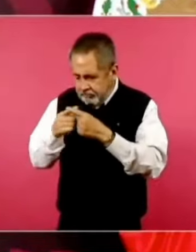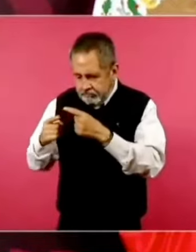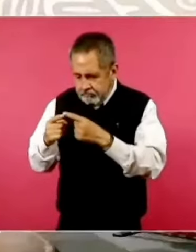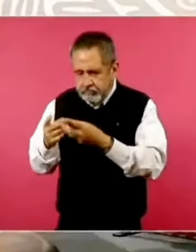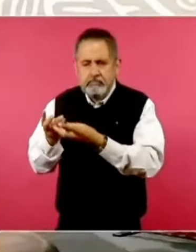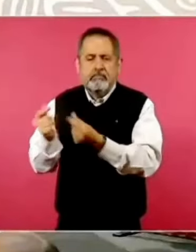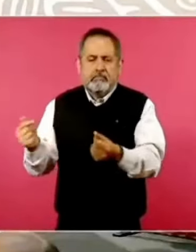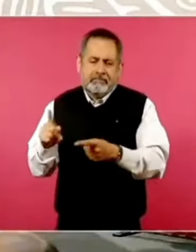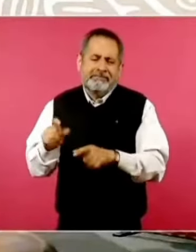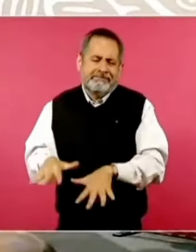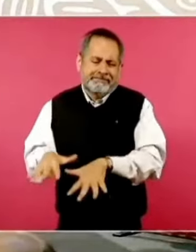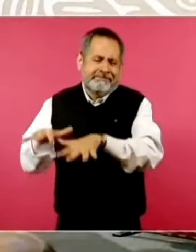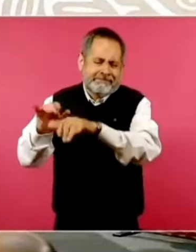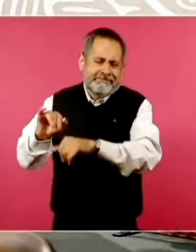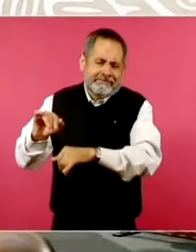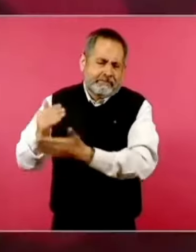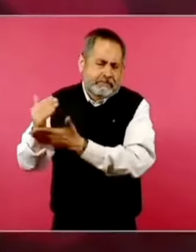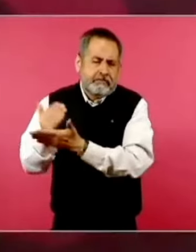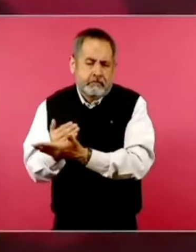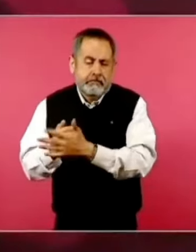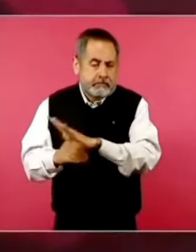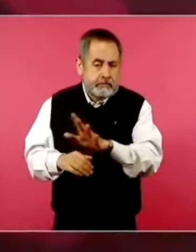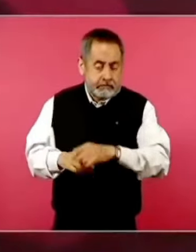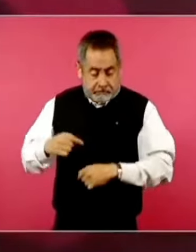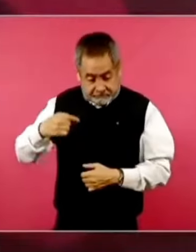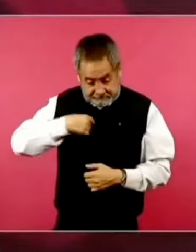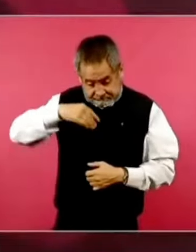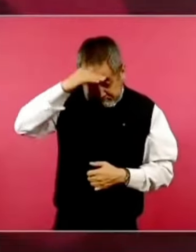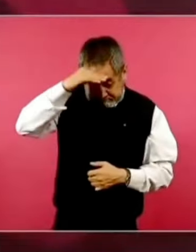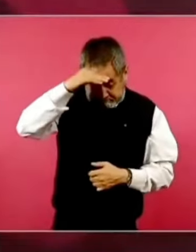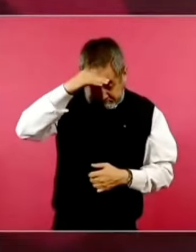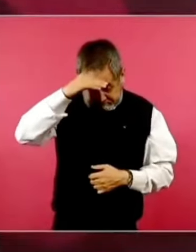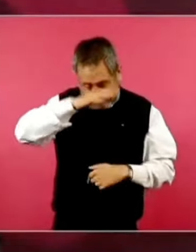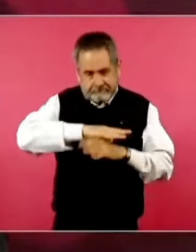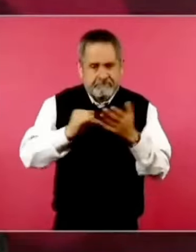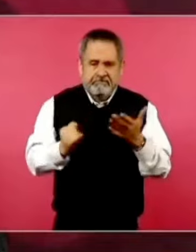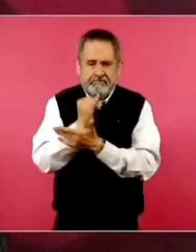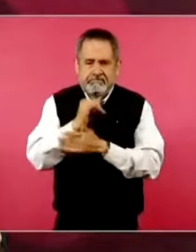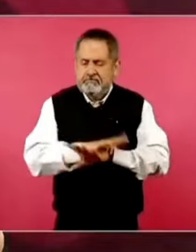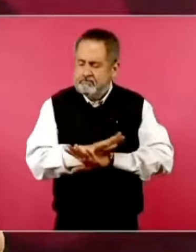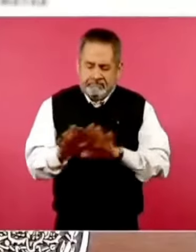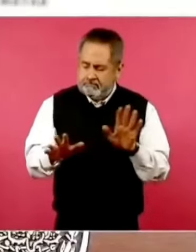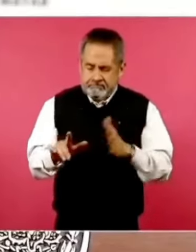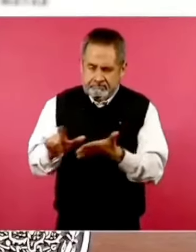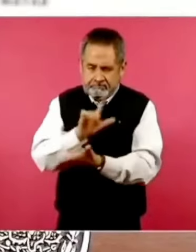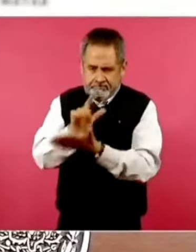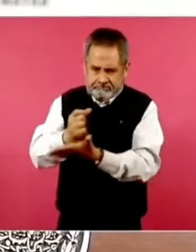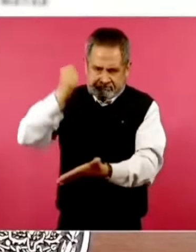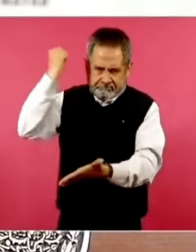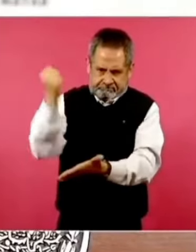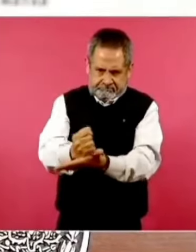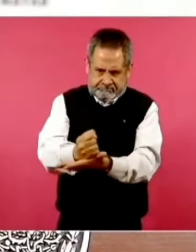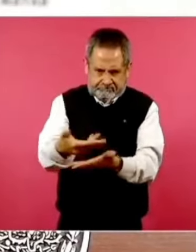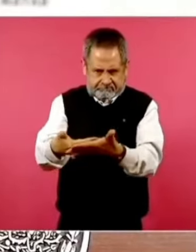inundación entonces a partir de ahí aprobé un